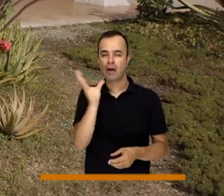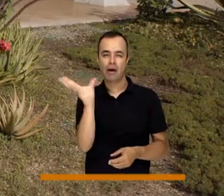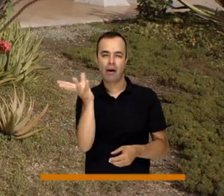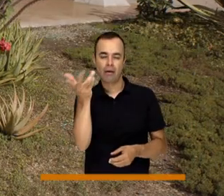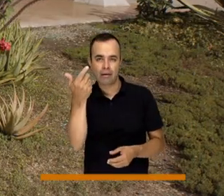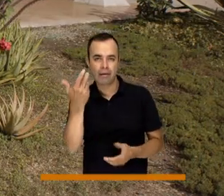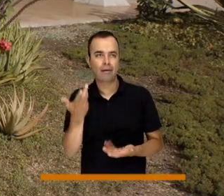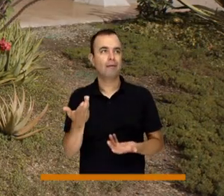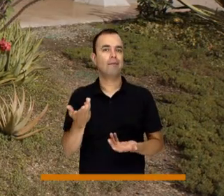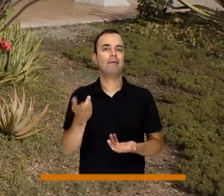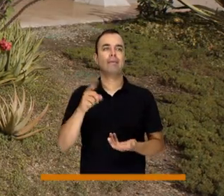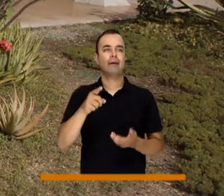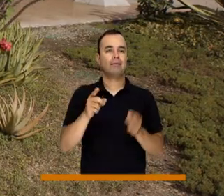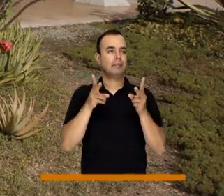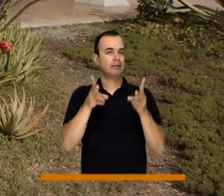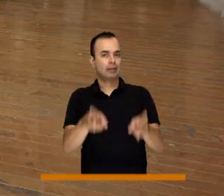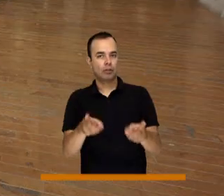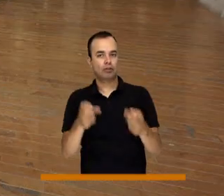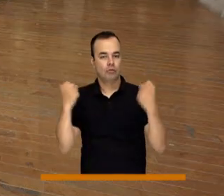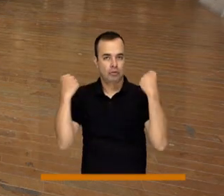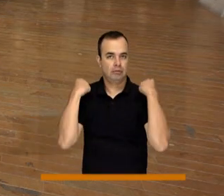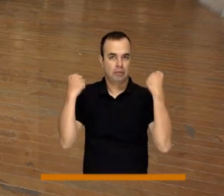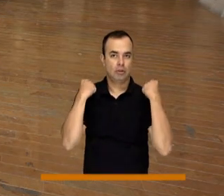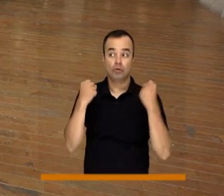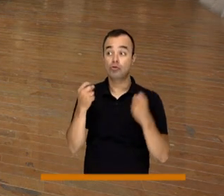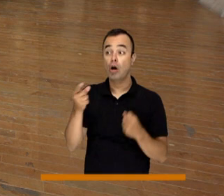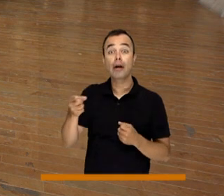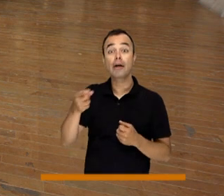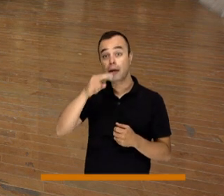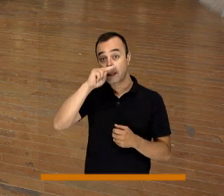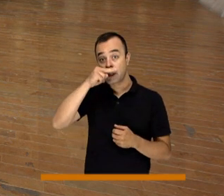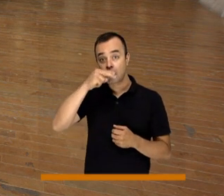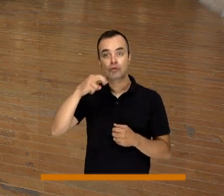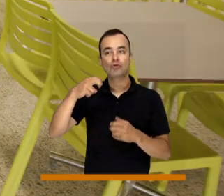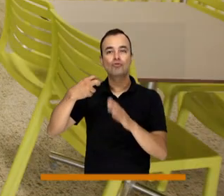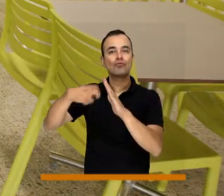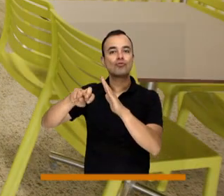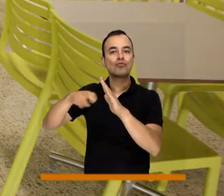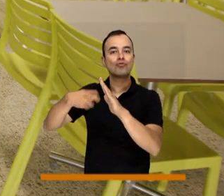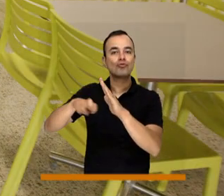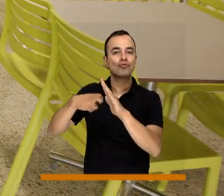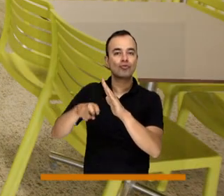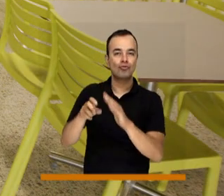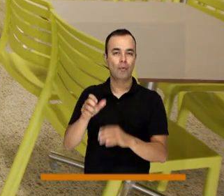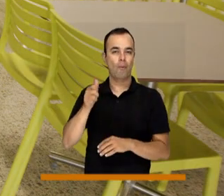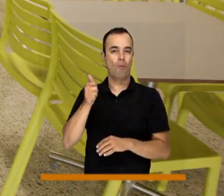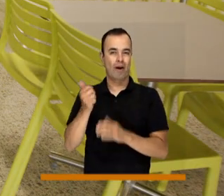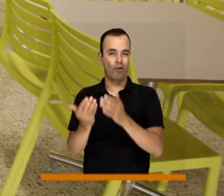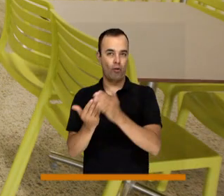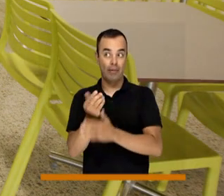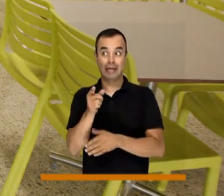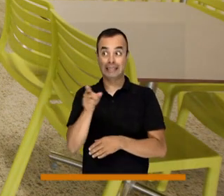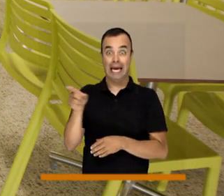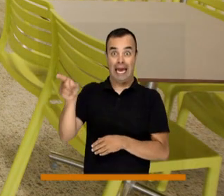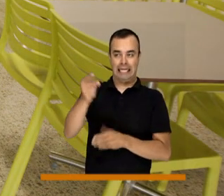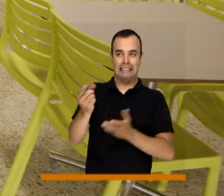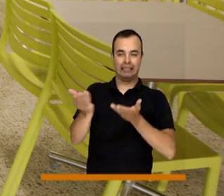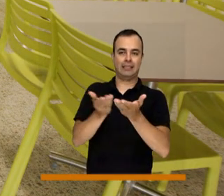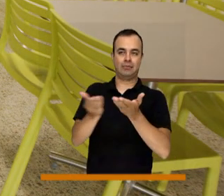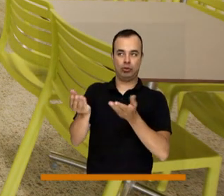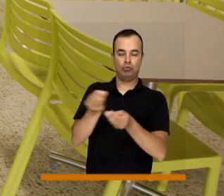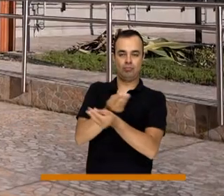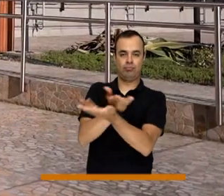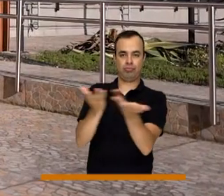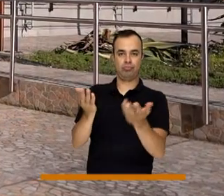para poder calentar los alimentos, salas de descanso, gimnasio y hasta jardín de buen comienzo. Estos